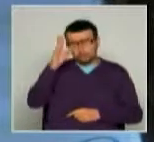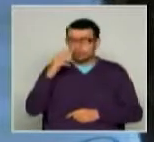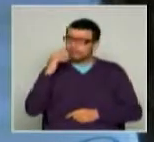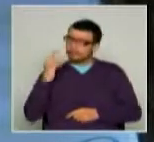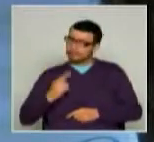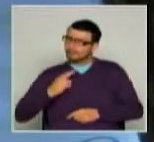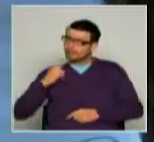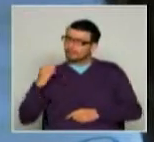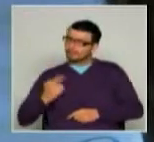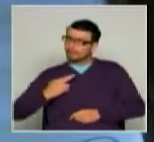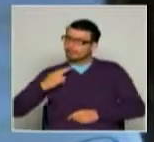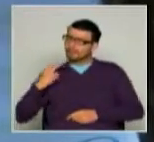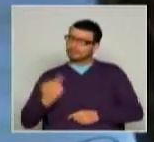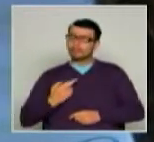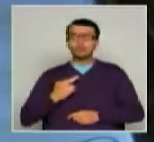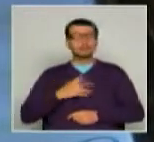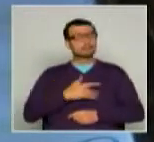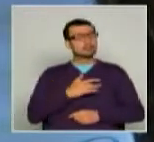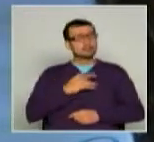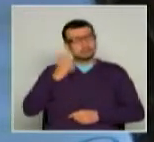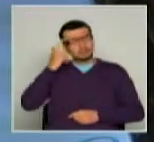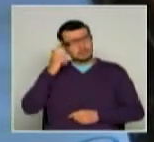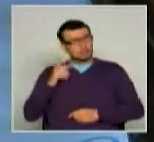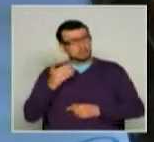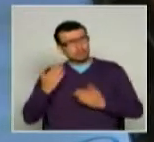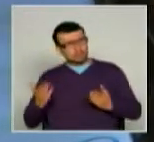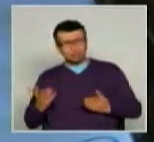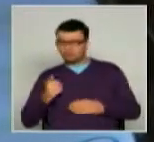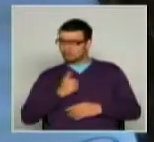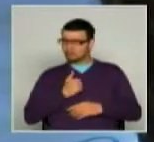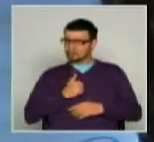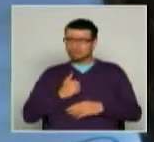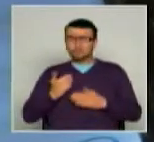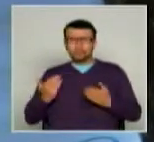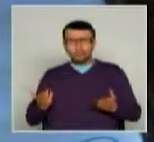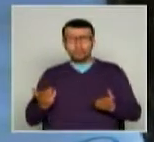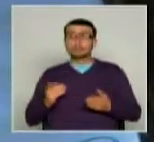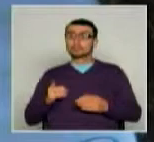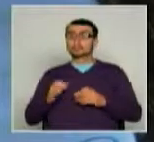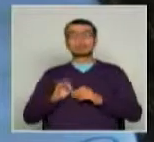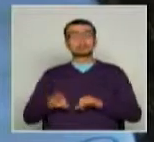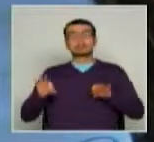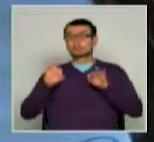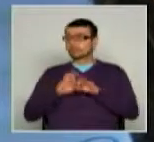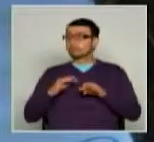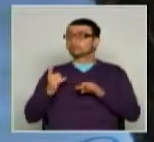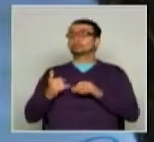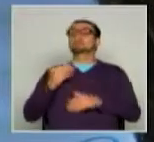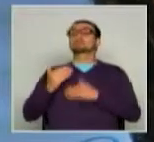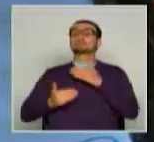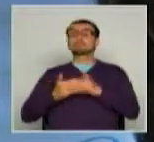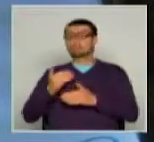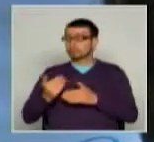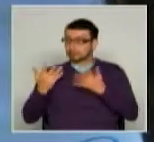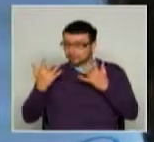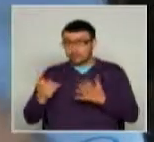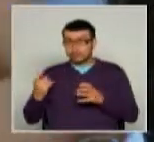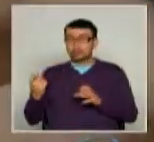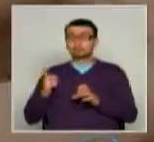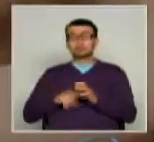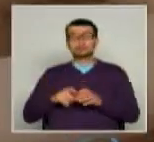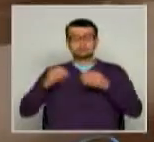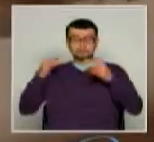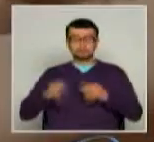la forma en la que pensamos y sentimos frente a nosotros mismos. Eso es fundamental en todos estos procesos cuando queremos abarcar al ser humano de una manera mucho